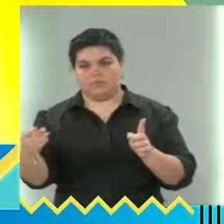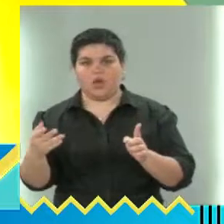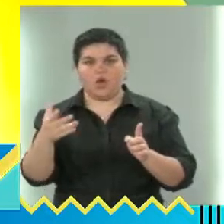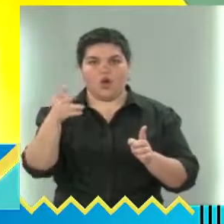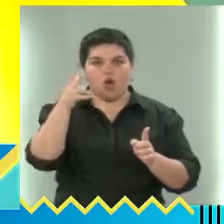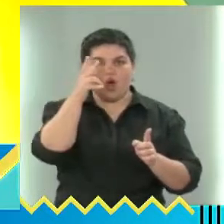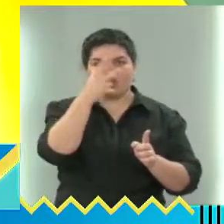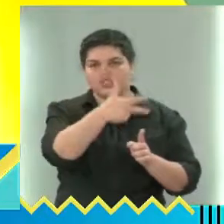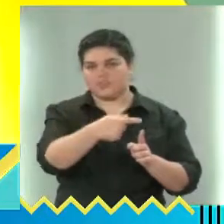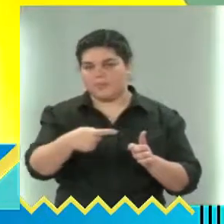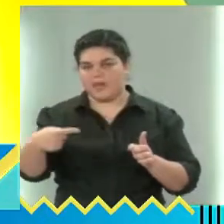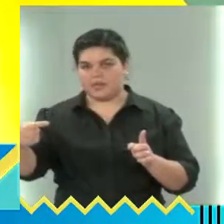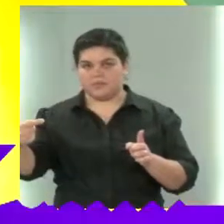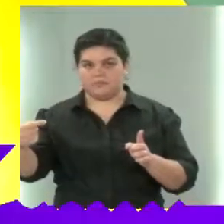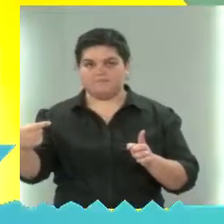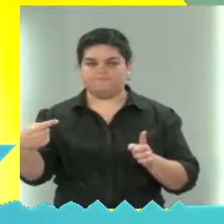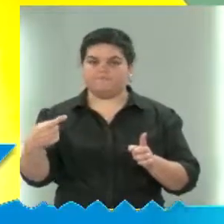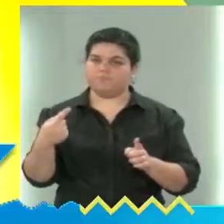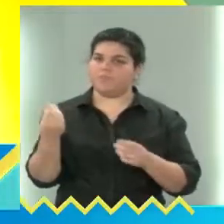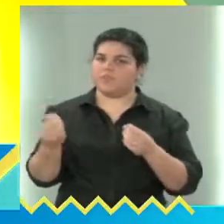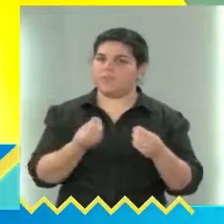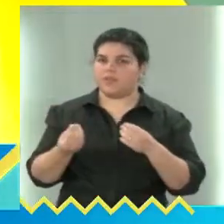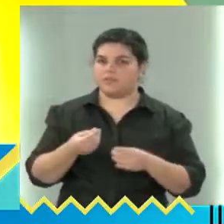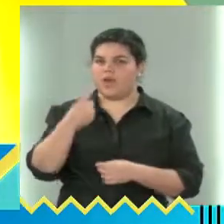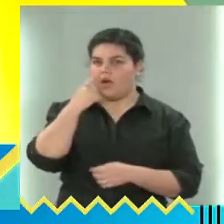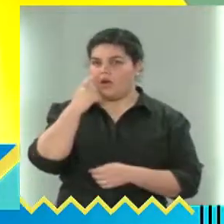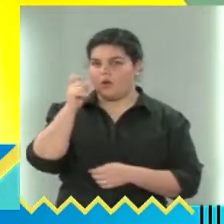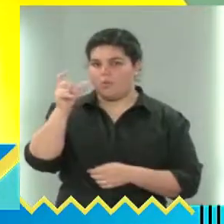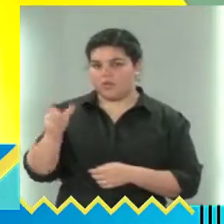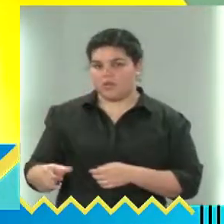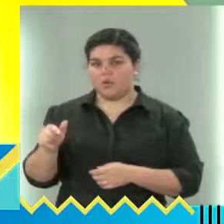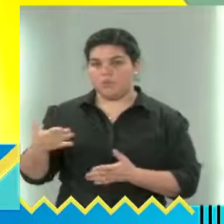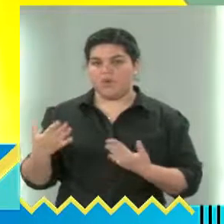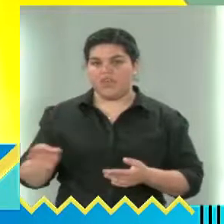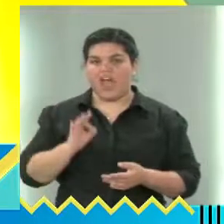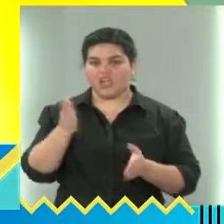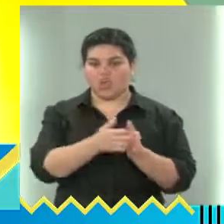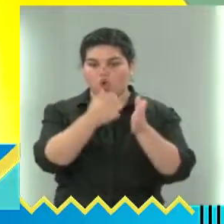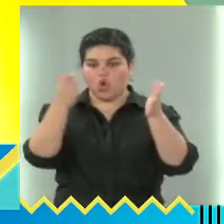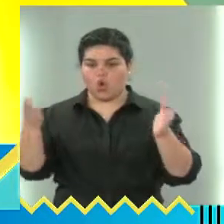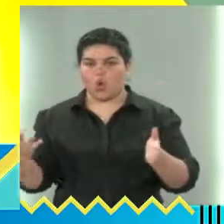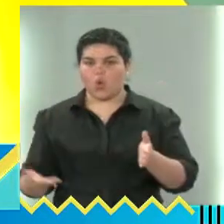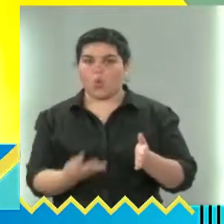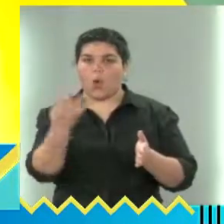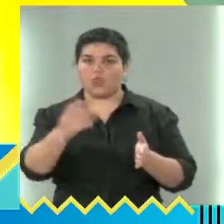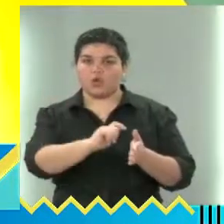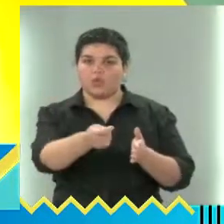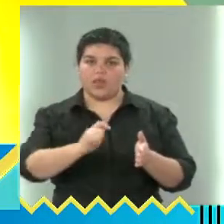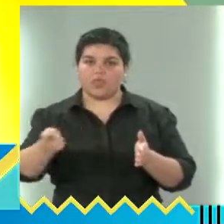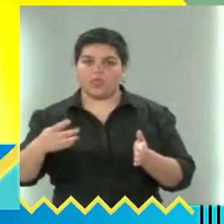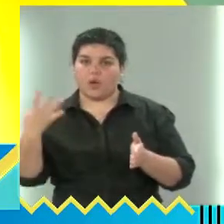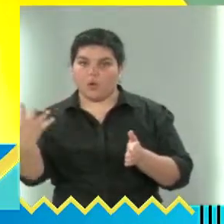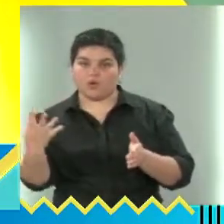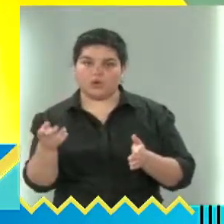semanas. Pero el hombre puede donar 4 veces en el año y las mujeres 3. Lo que